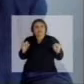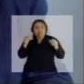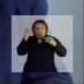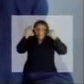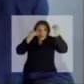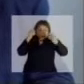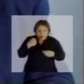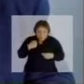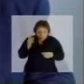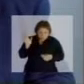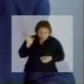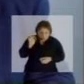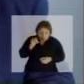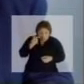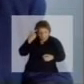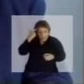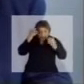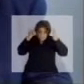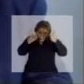Las preocupaciones Cotidianas